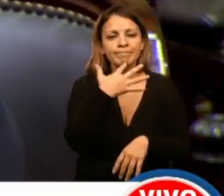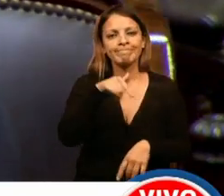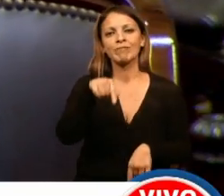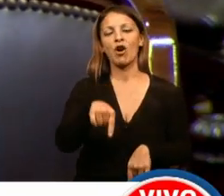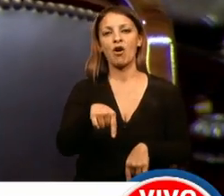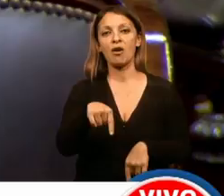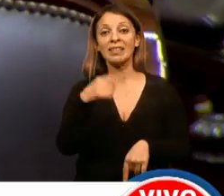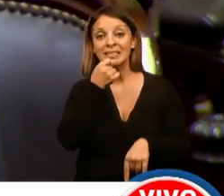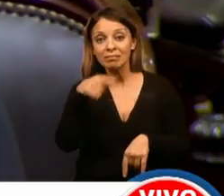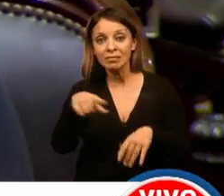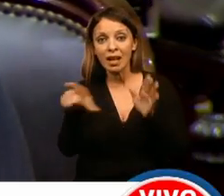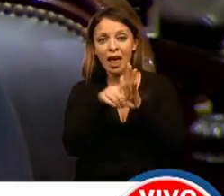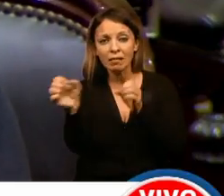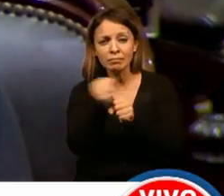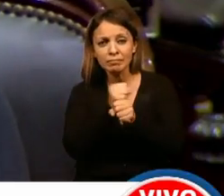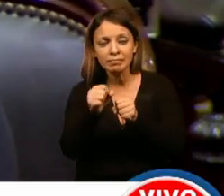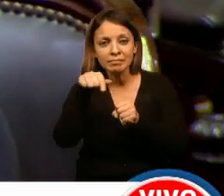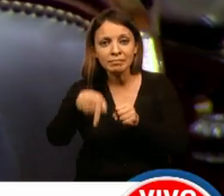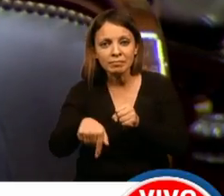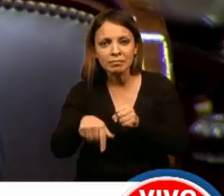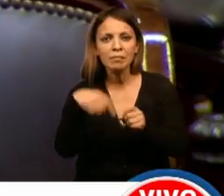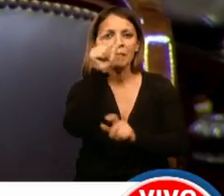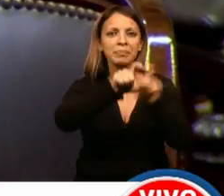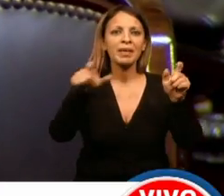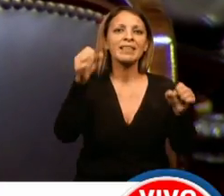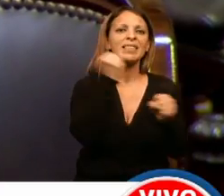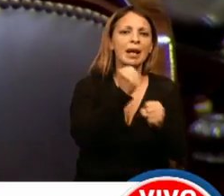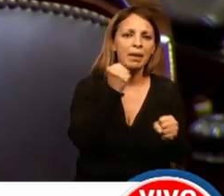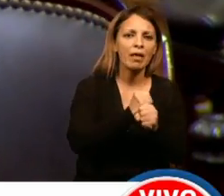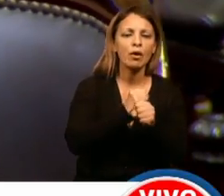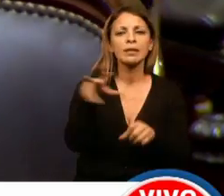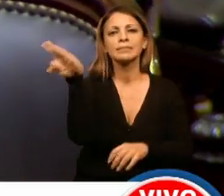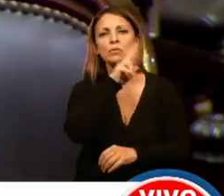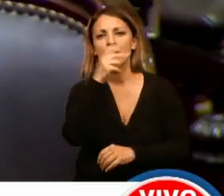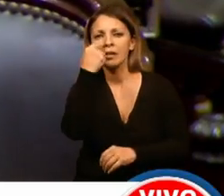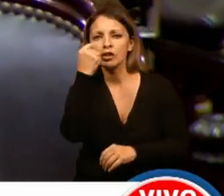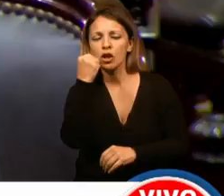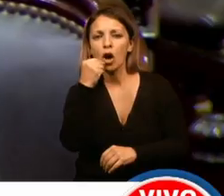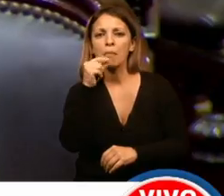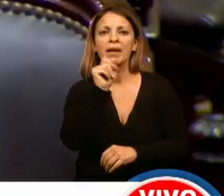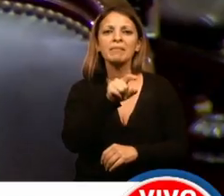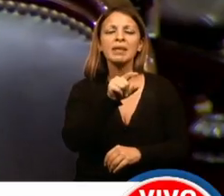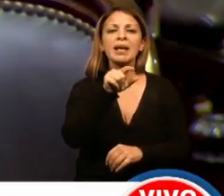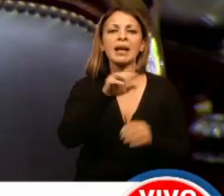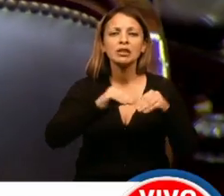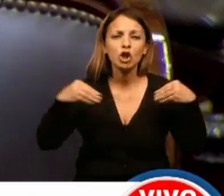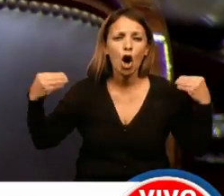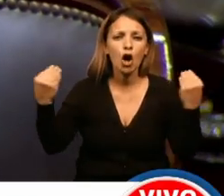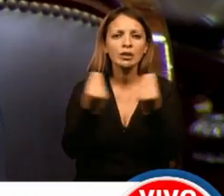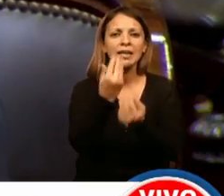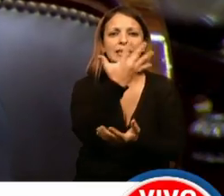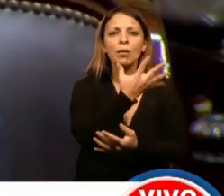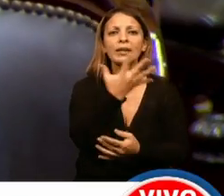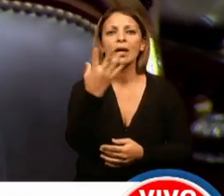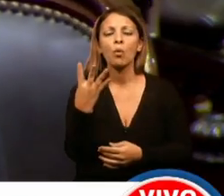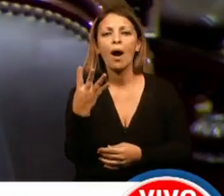con la aprobación de este proyecto los trabajadores y las trabajadoras de 54 distritos de la provincia